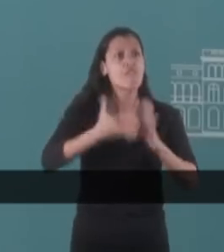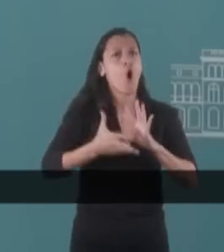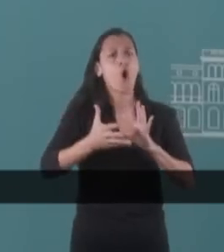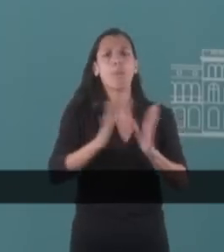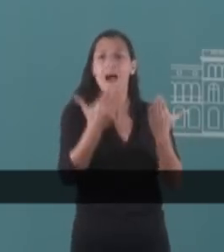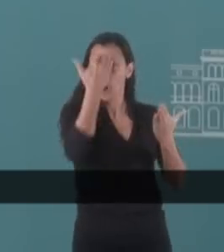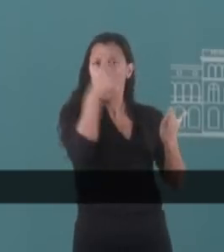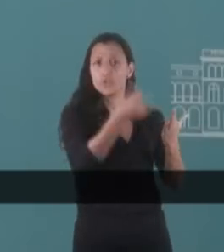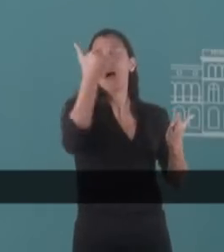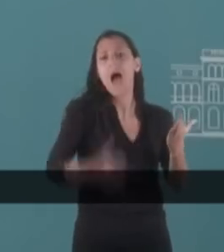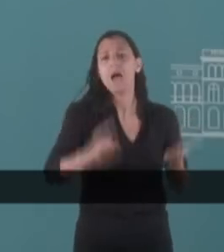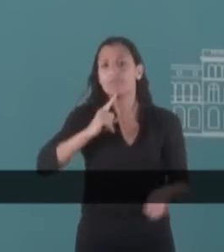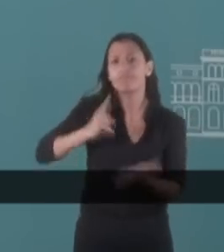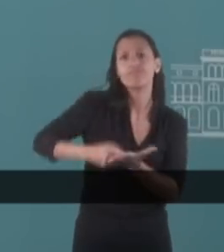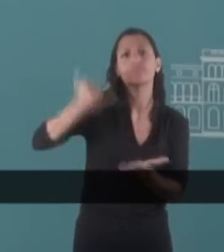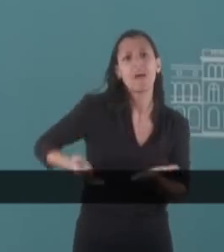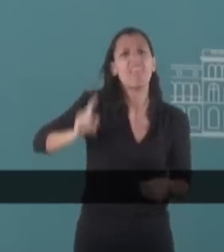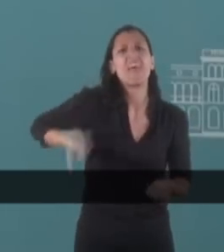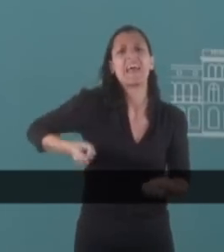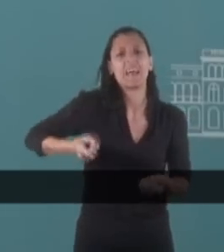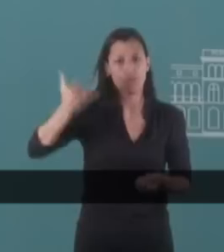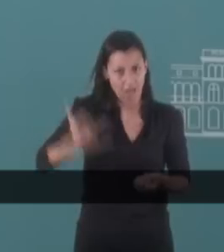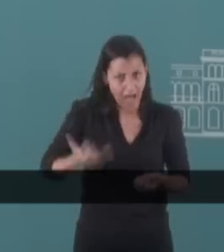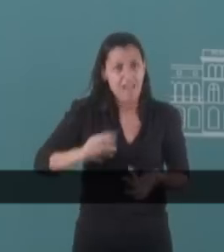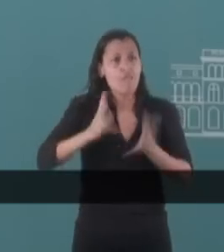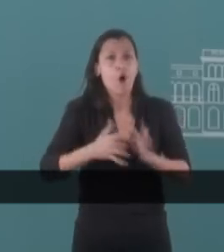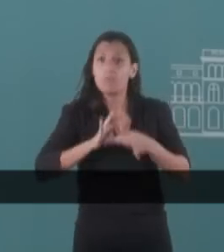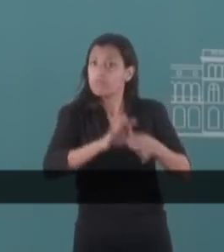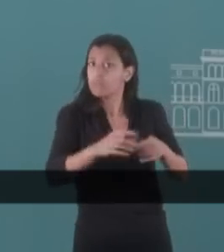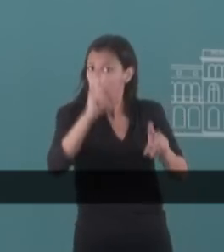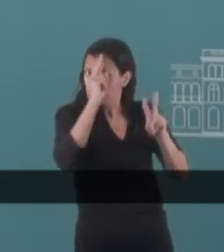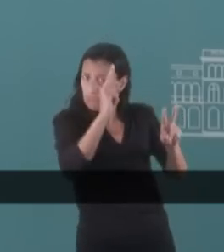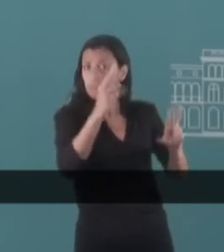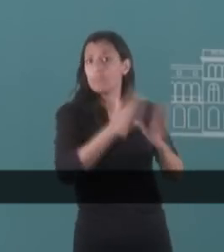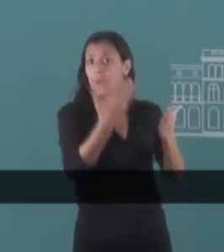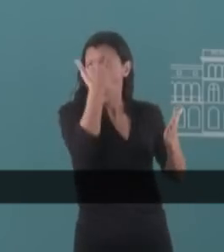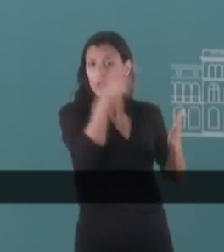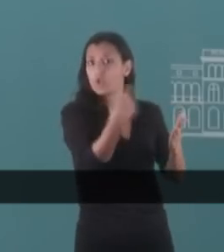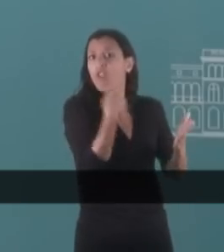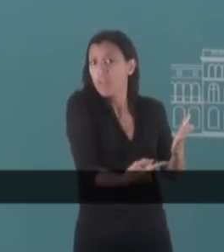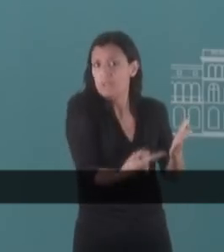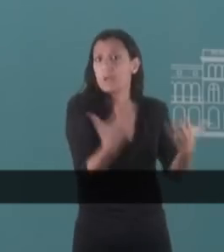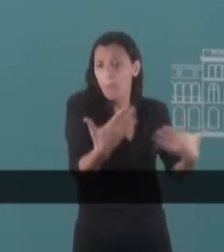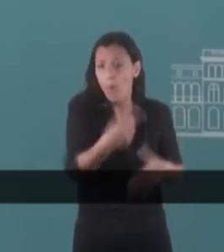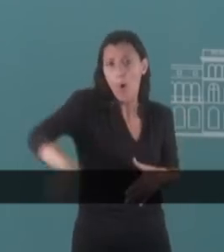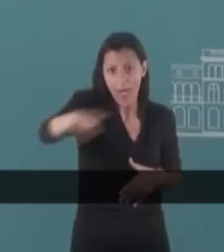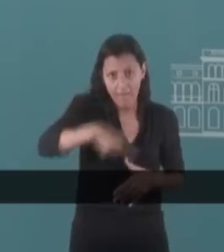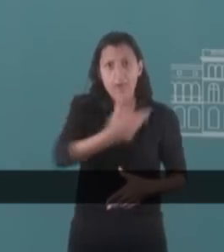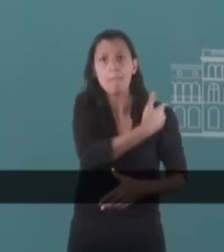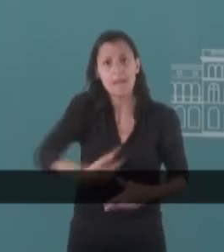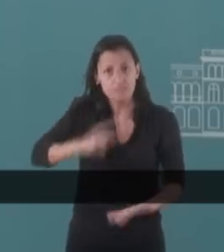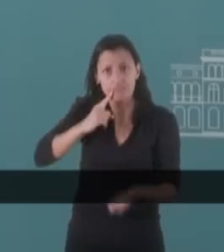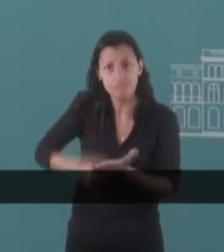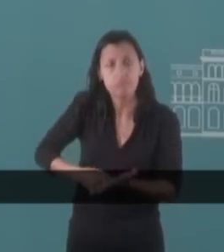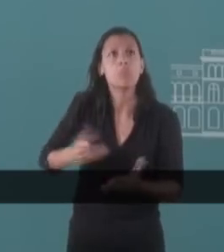porque existen los DNU y existen otros mecanismos constitucionales que fija la Constitución para que el gobierno le preguntaron si era imposible